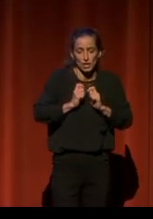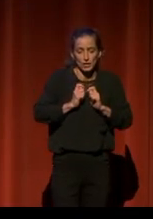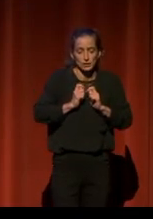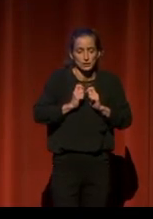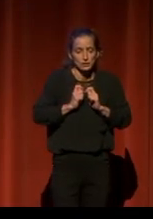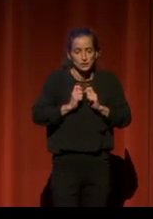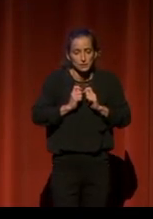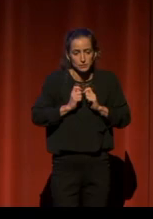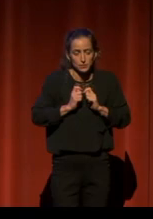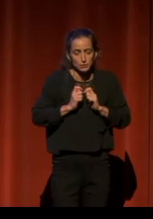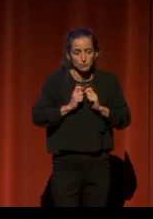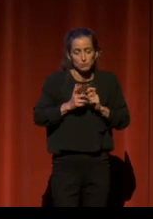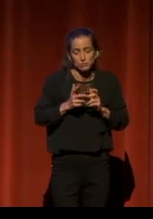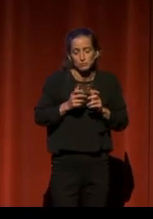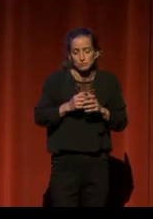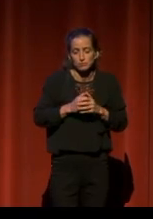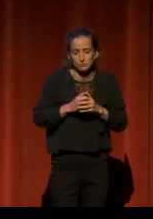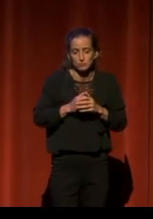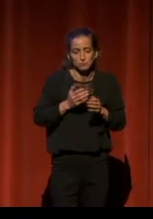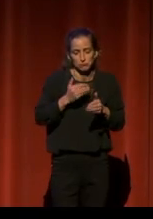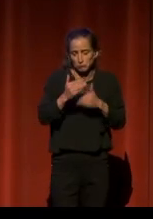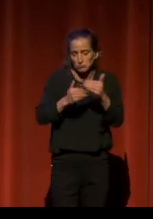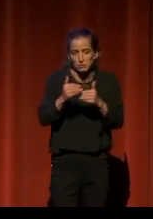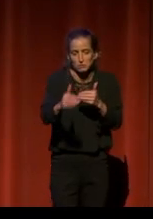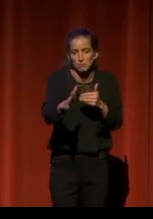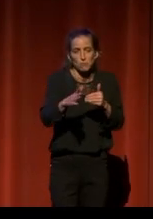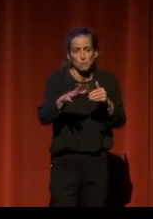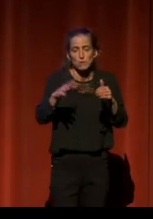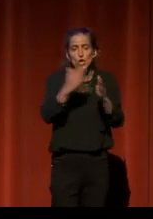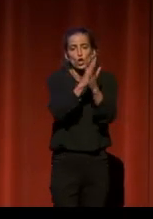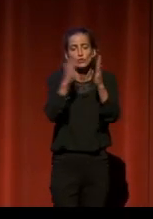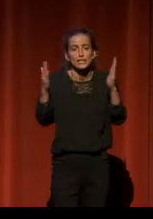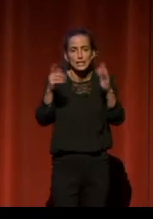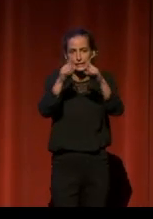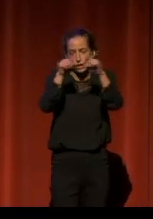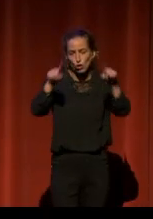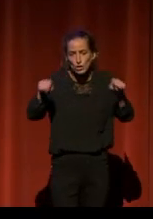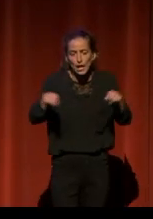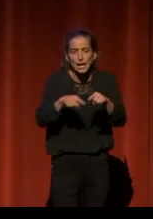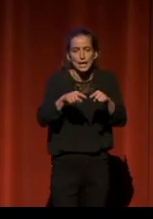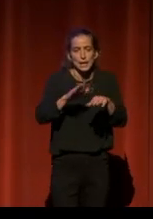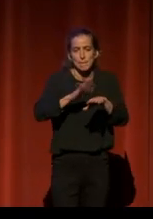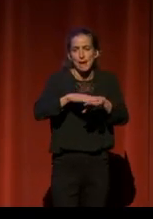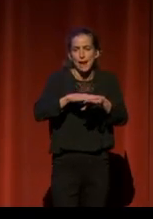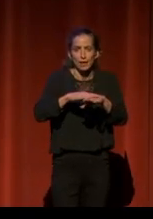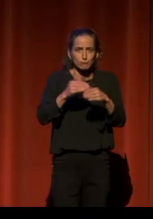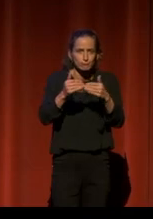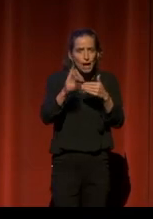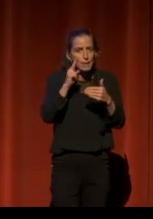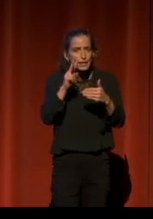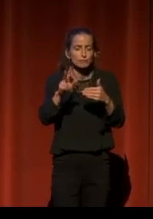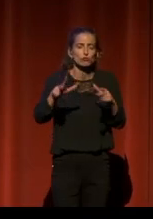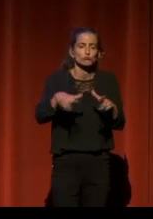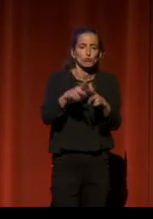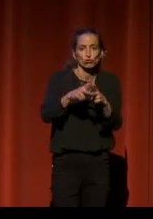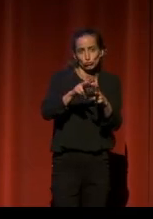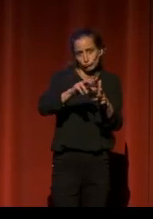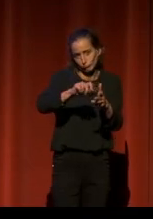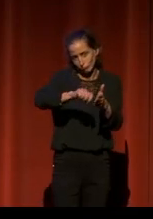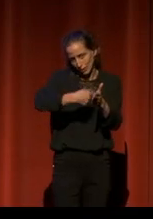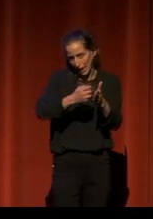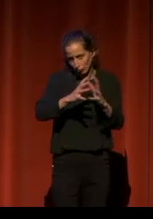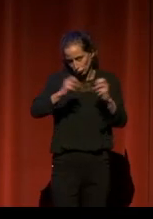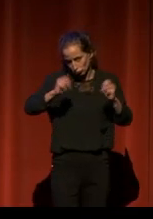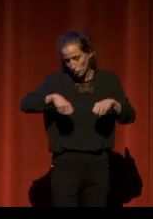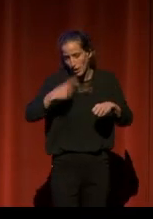medio ese modelo de bibliotecas hexagonales no bibliotecas hexagonales al servicio de un nuevo contracto social no porque en el fondo